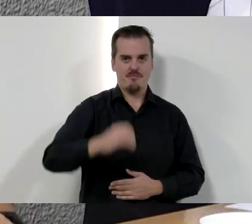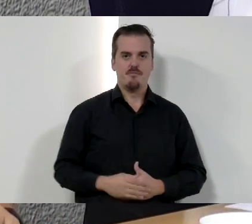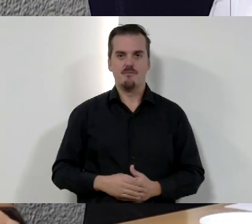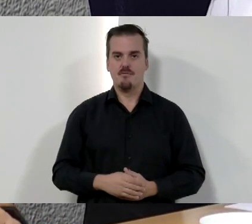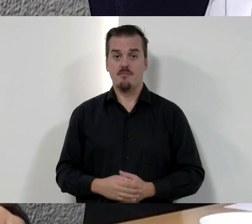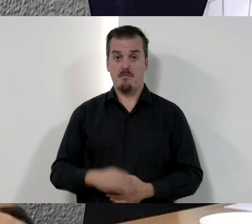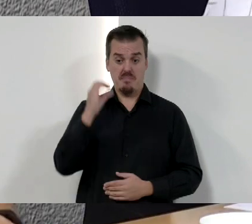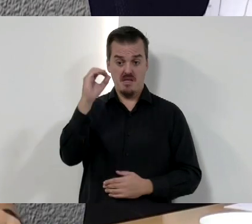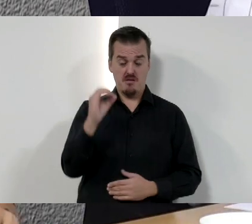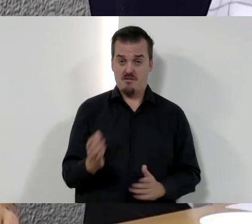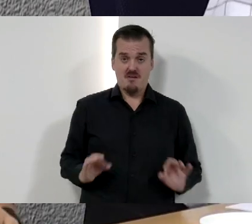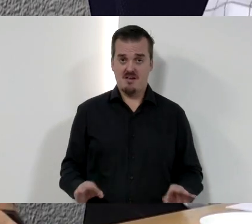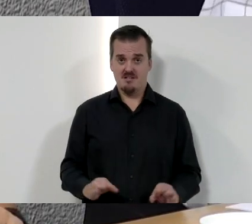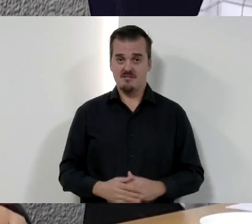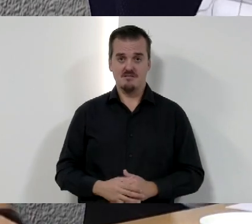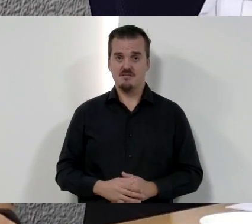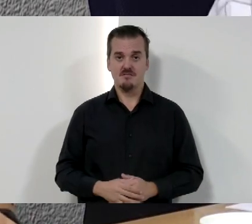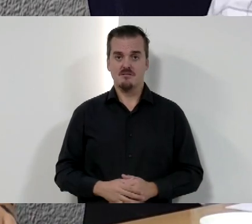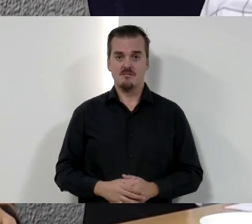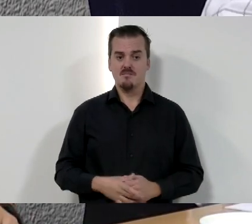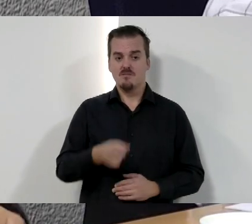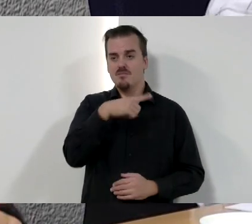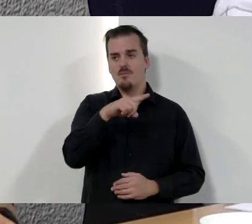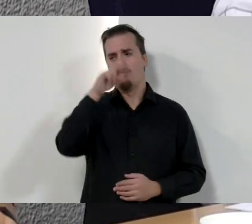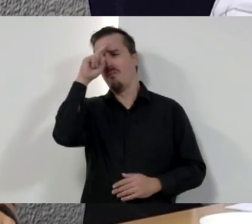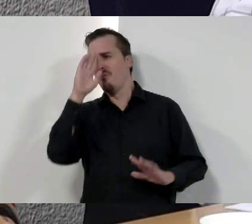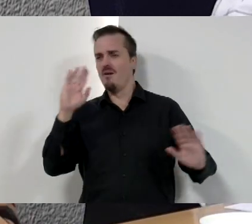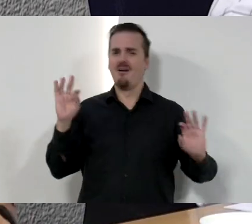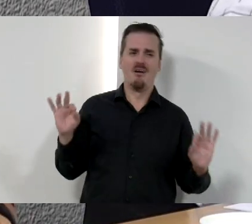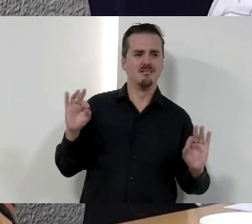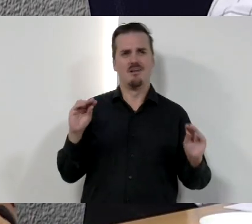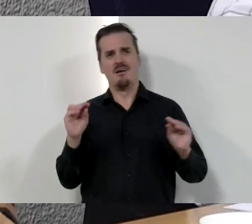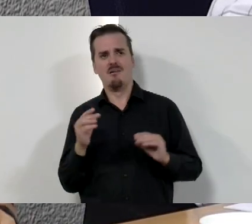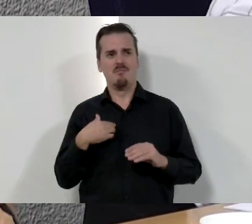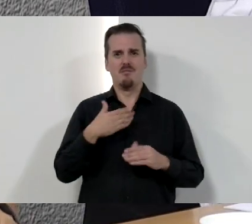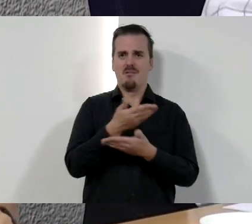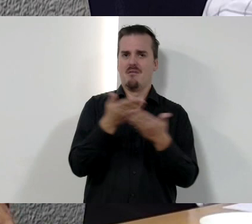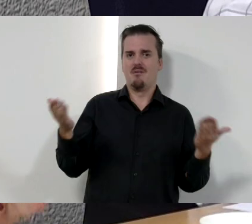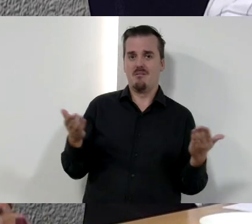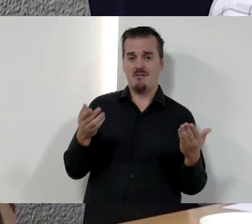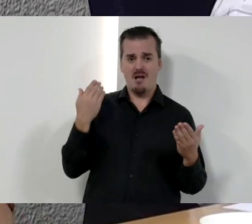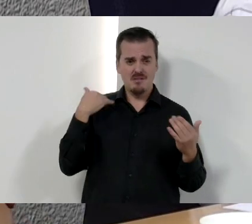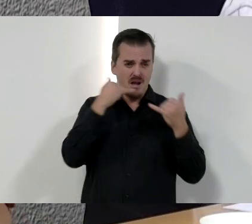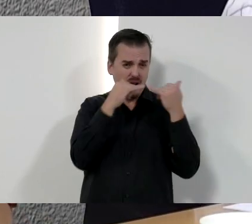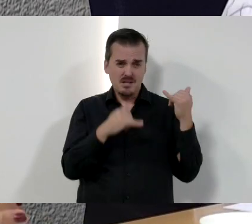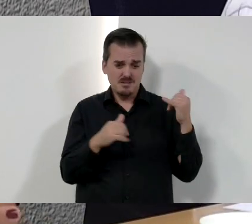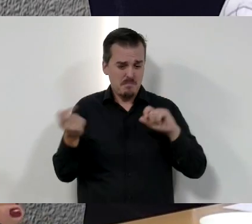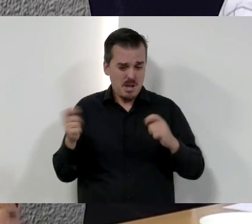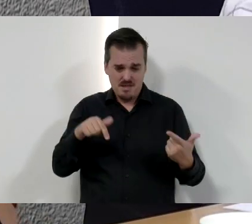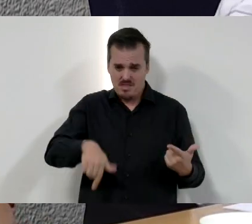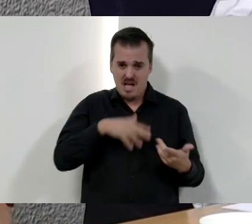Esa fue la sintonía y la preocupación que el Partido Popular tenía en una crisis parecida a la